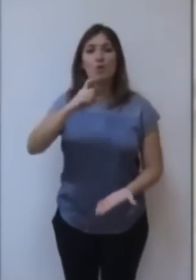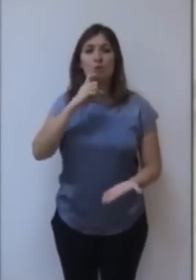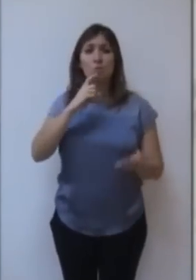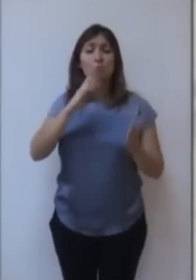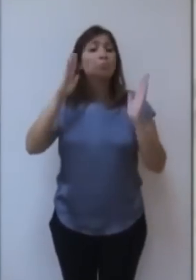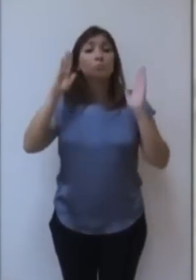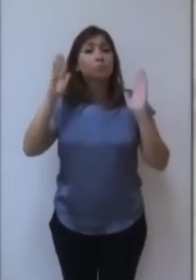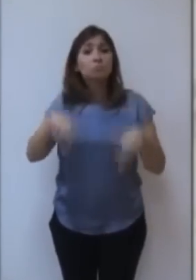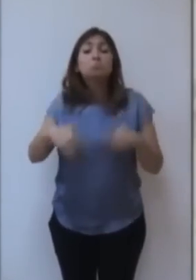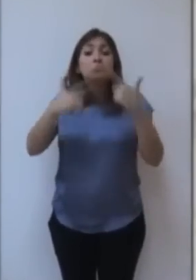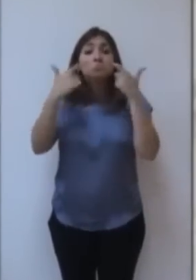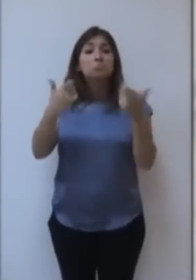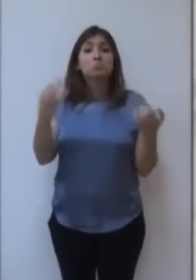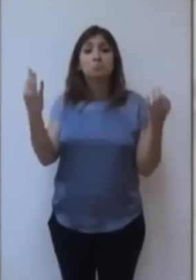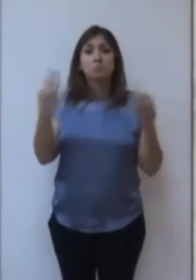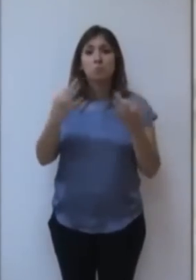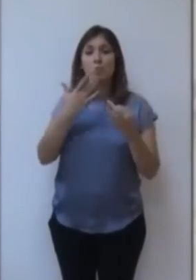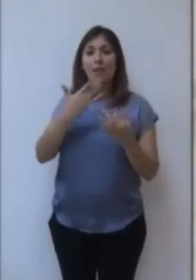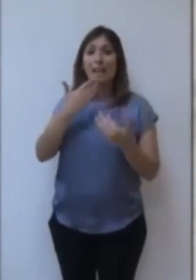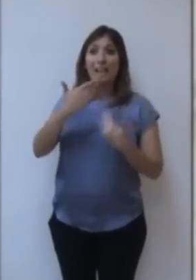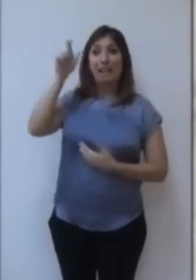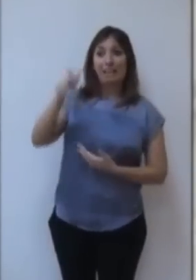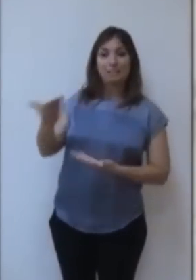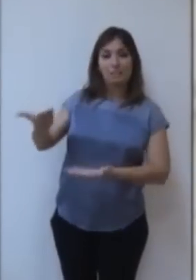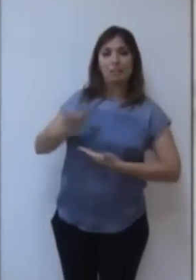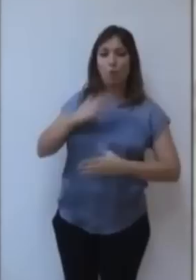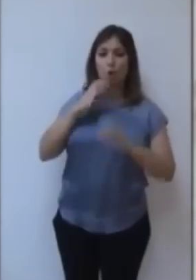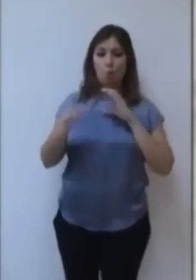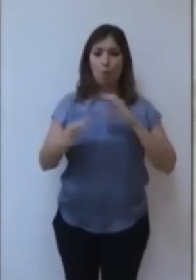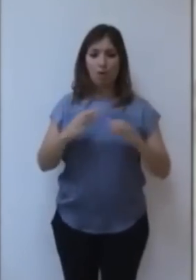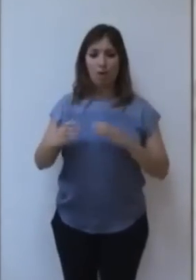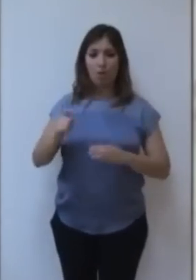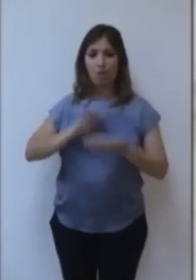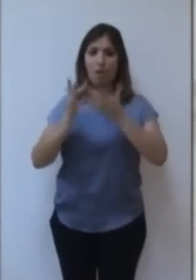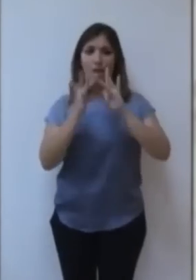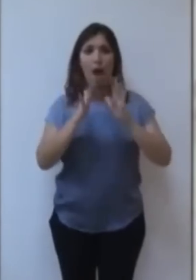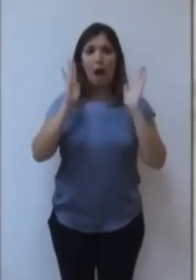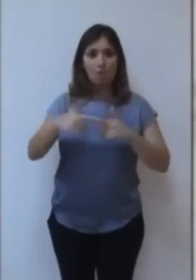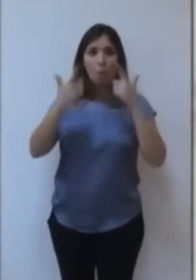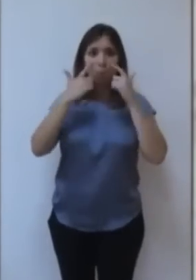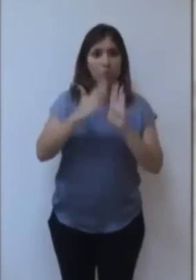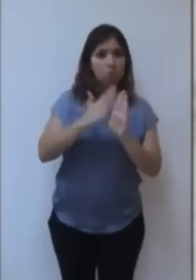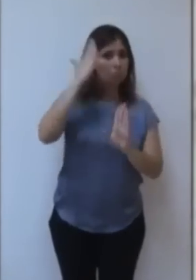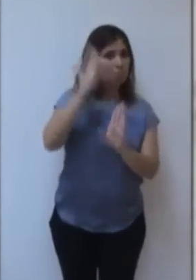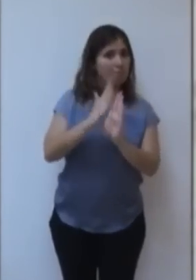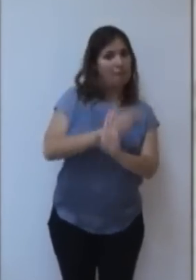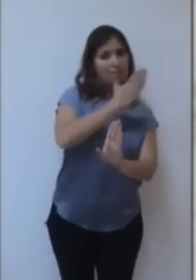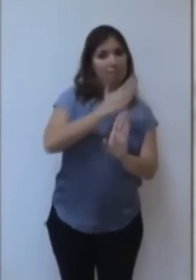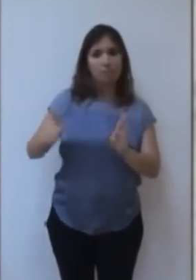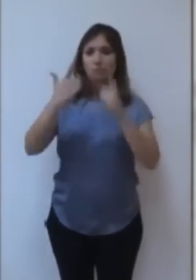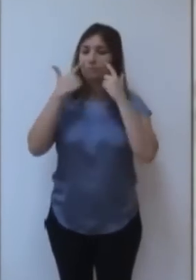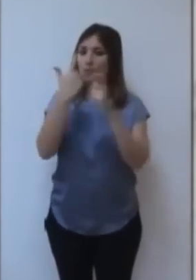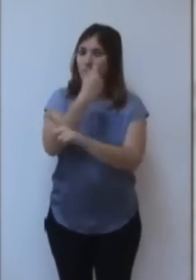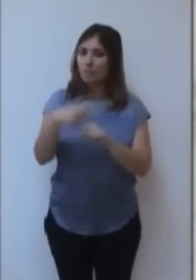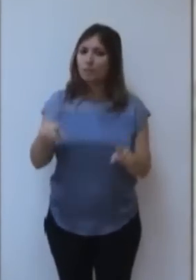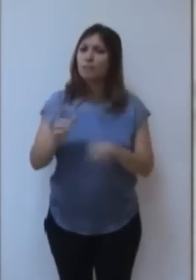en base, entre otras cosas, a comunicadores, que ha sido un antes y un después, ¿no?, en su evolución, pero también